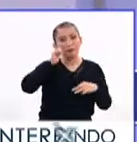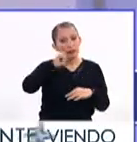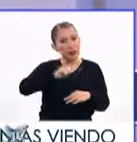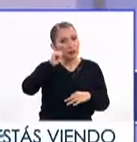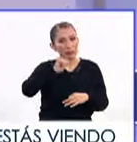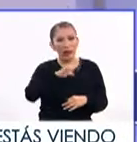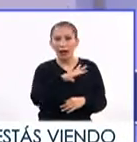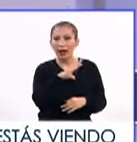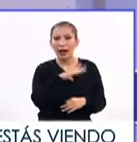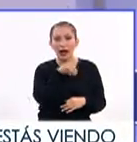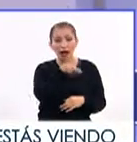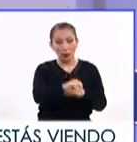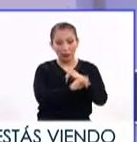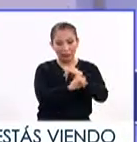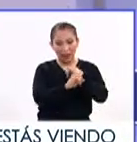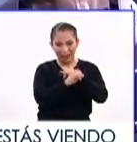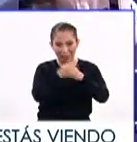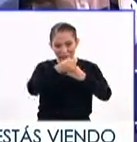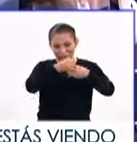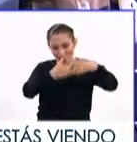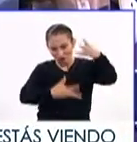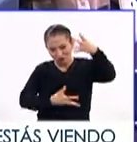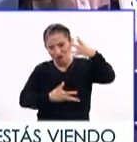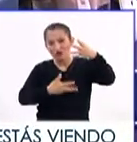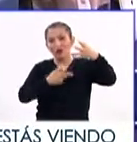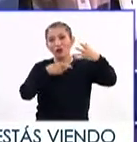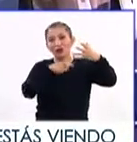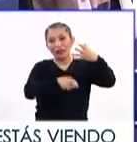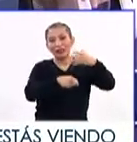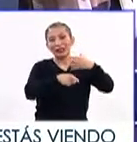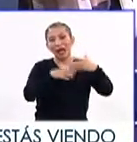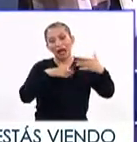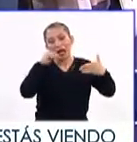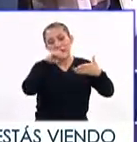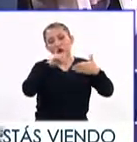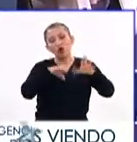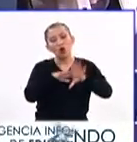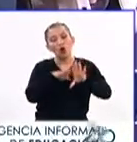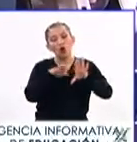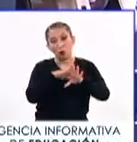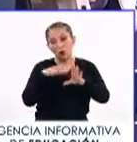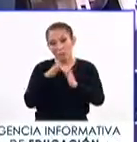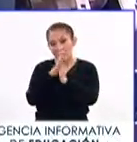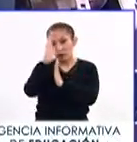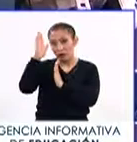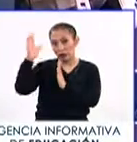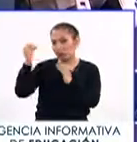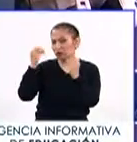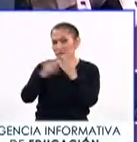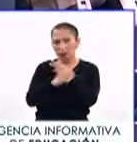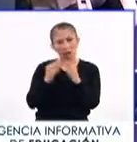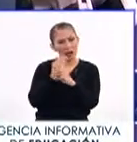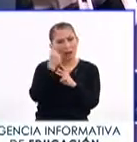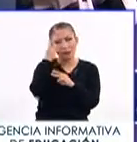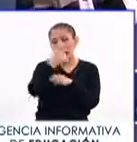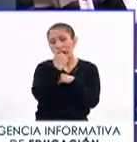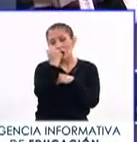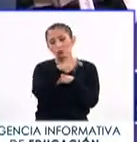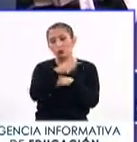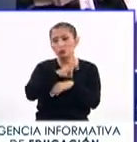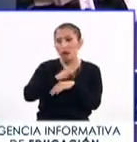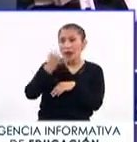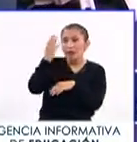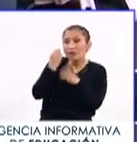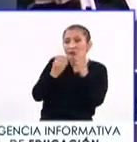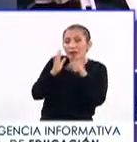tiene tanto en plataformas de internet como en nuestra biblioteca mucho material para que los alumnos